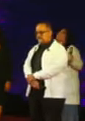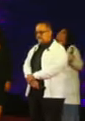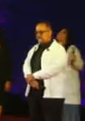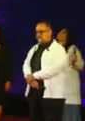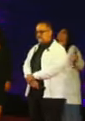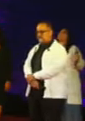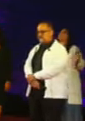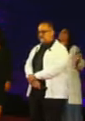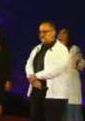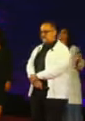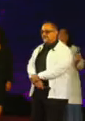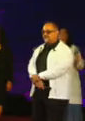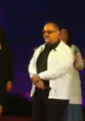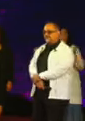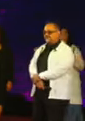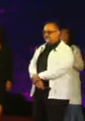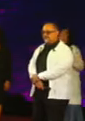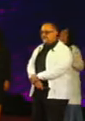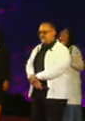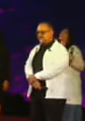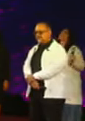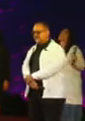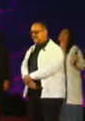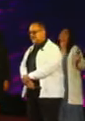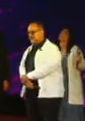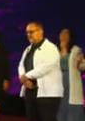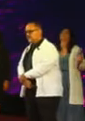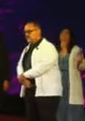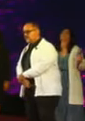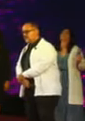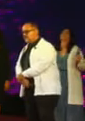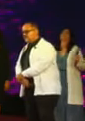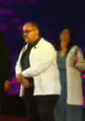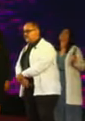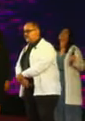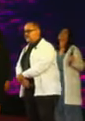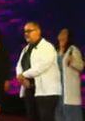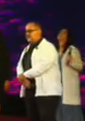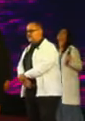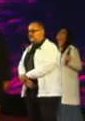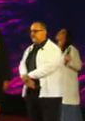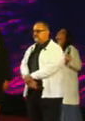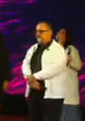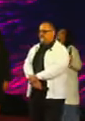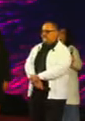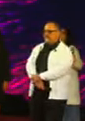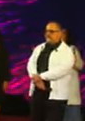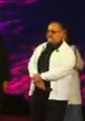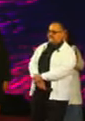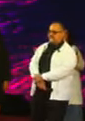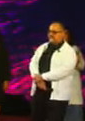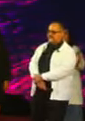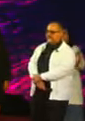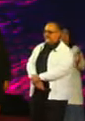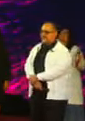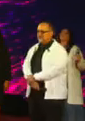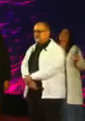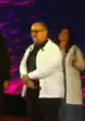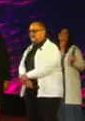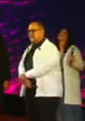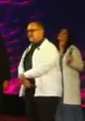estarás conmigo. Tu vara y tu callado me infundirán